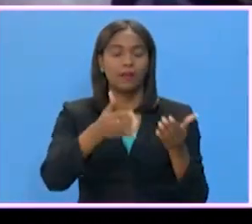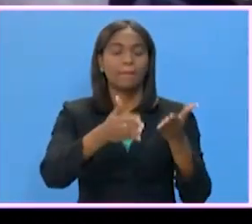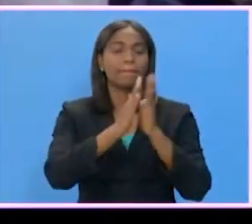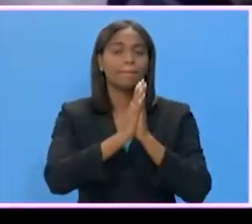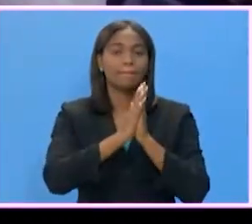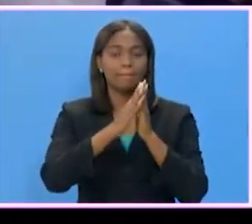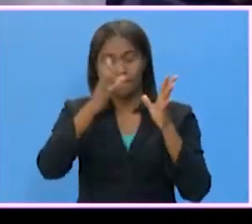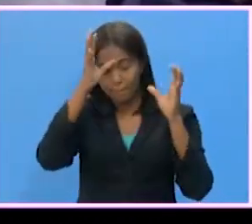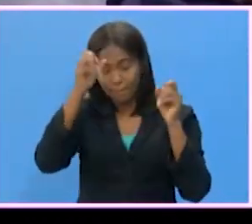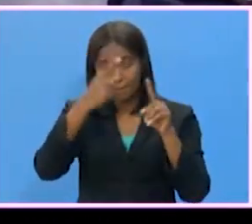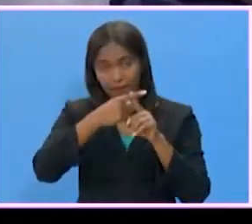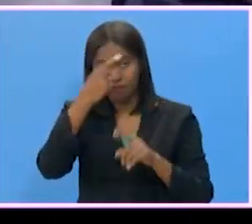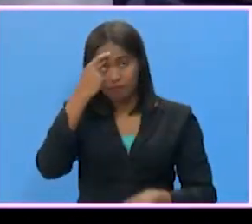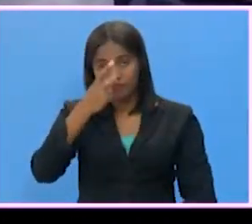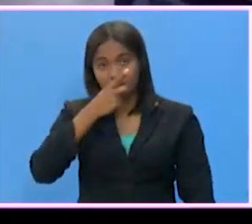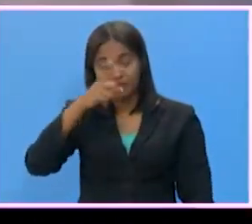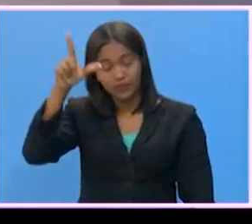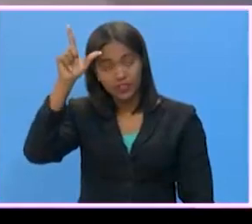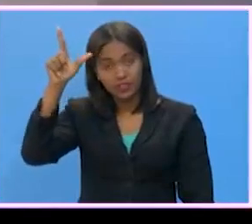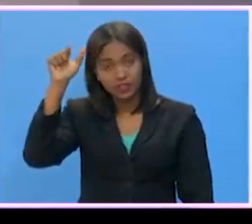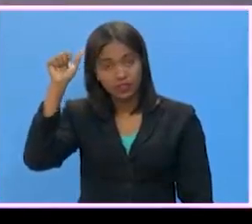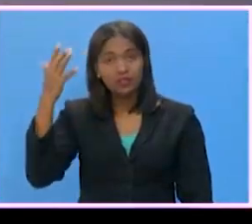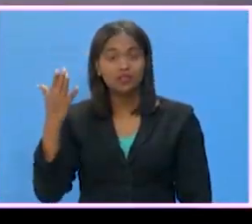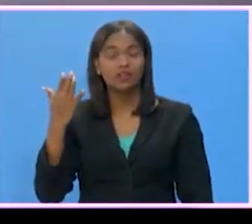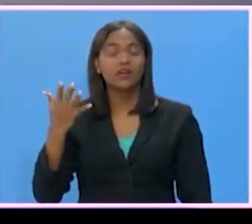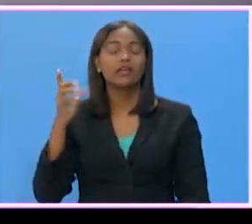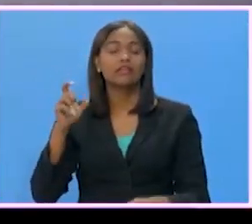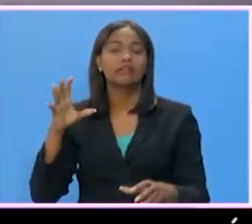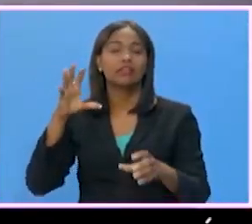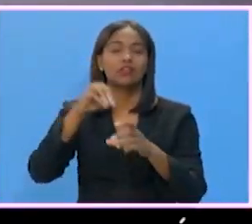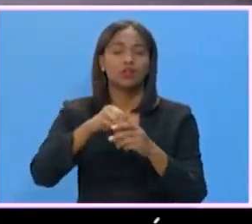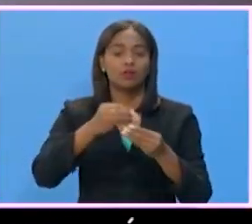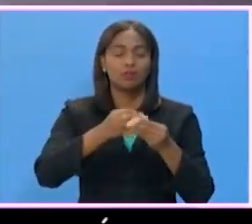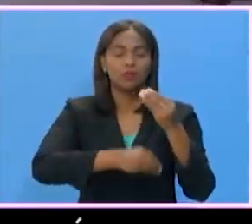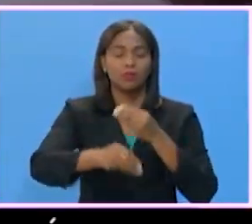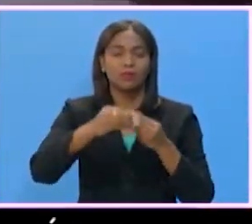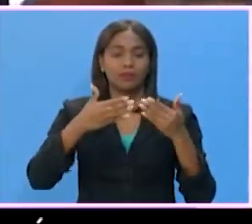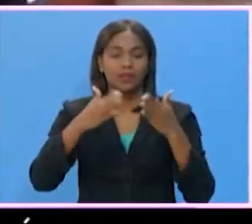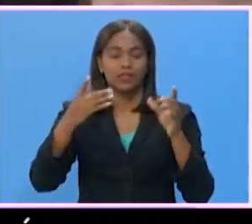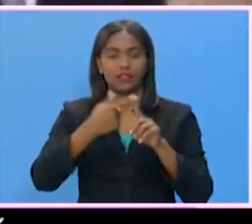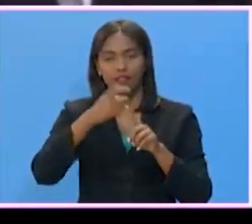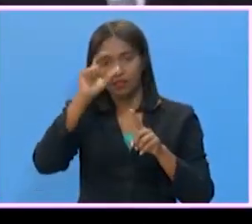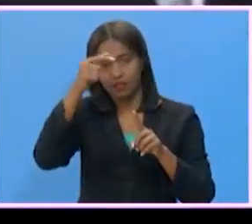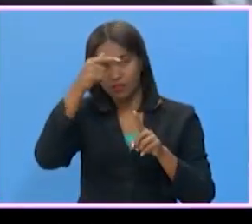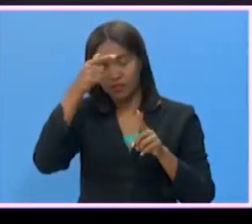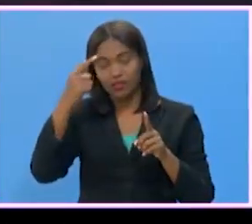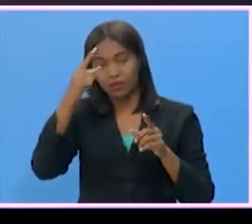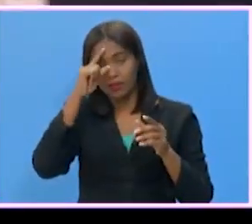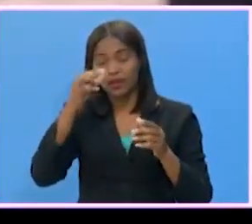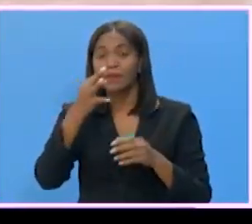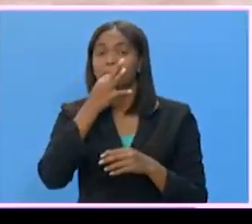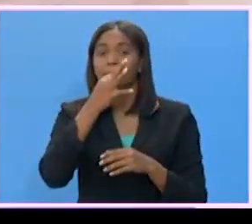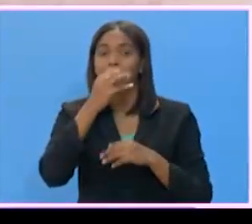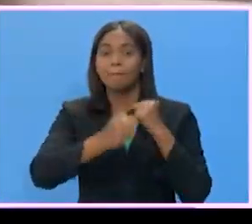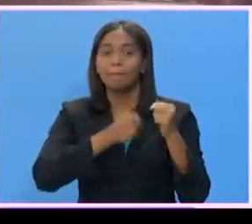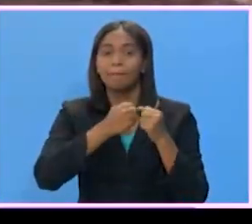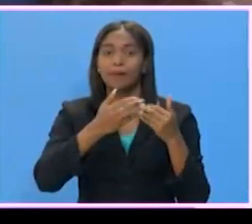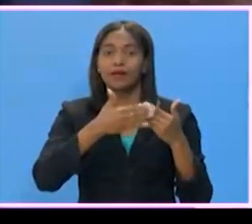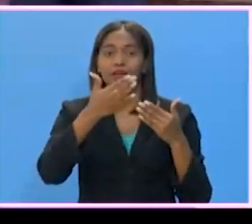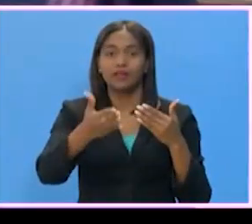solicita al presidente de la República, Luis Abinader Corona, incluir en el presupuesto general del Estado para el próximo año